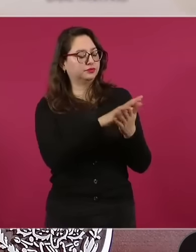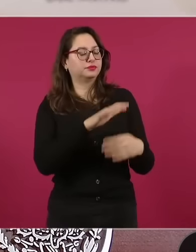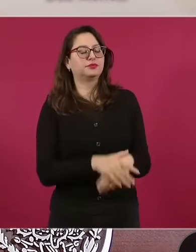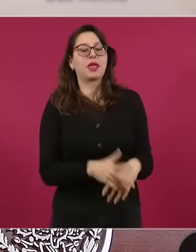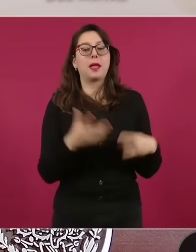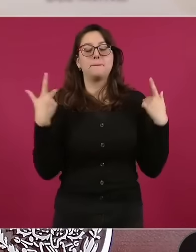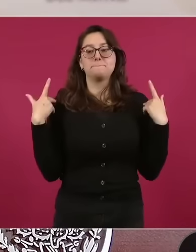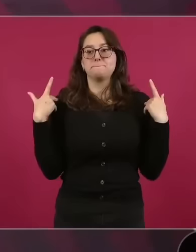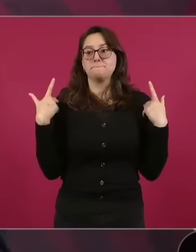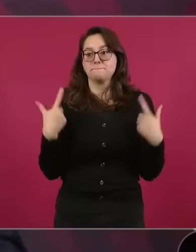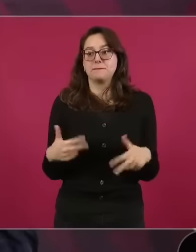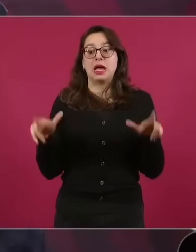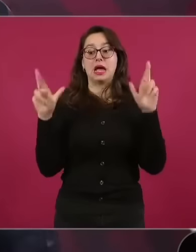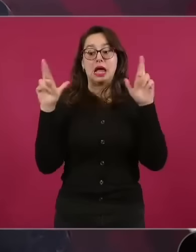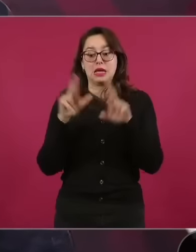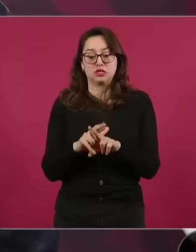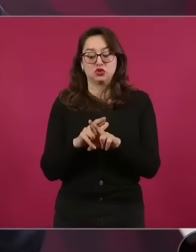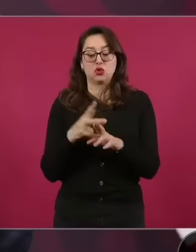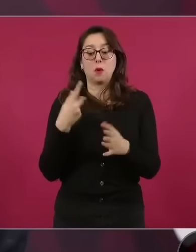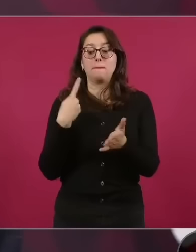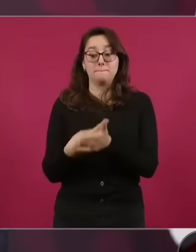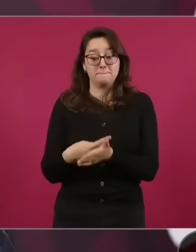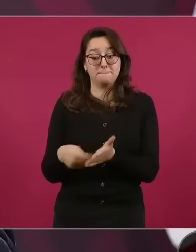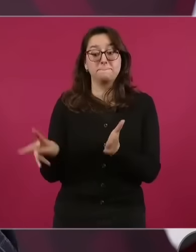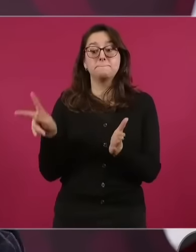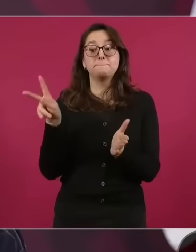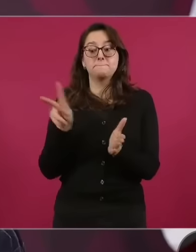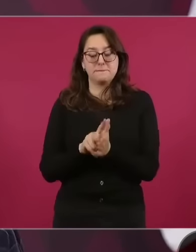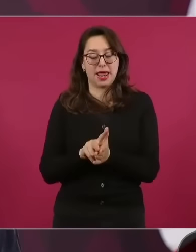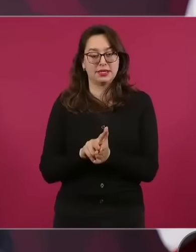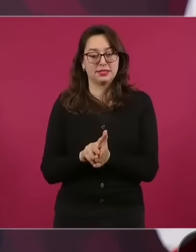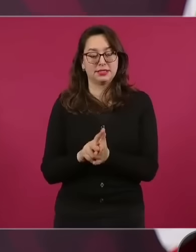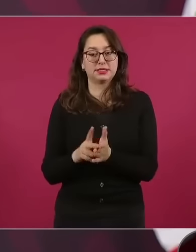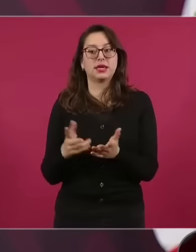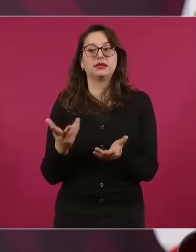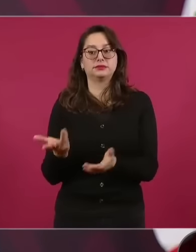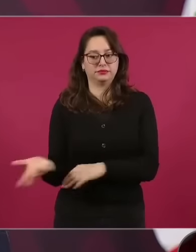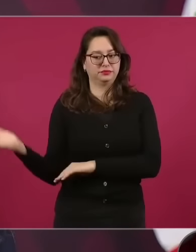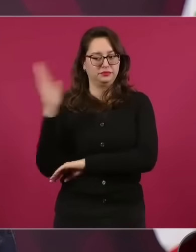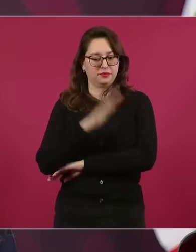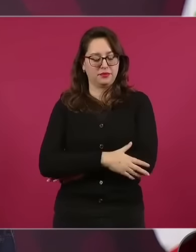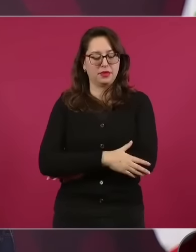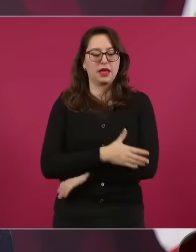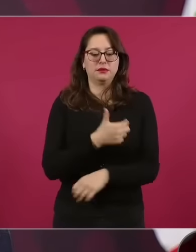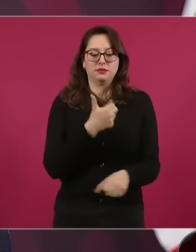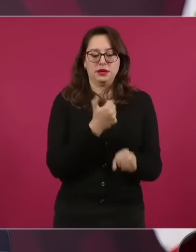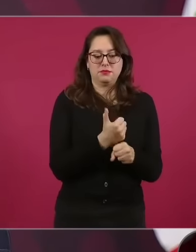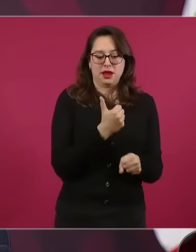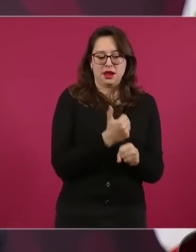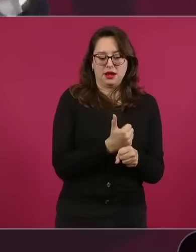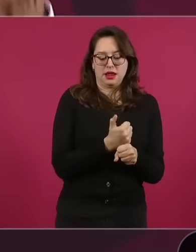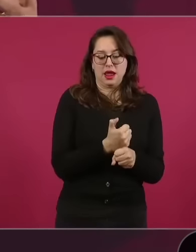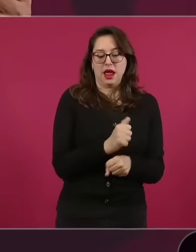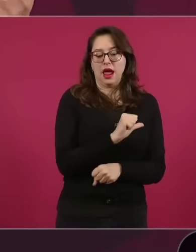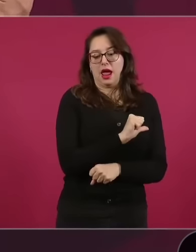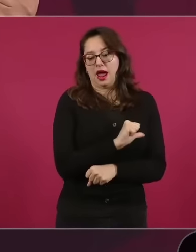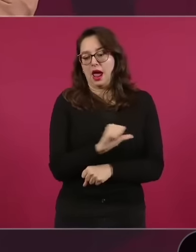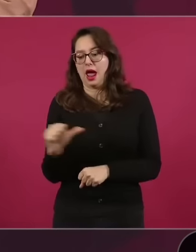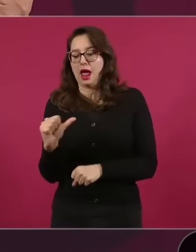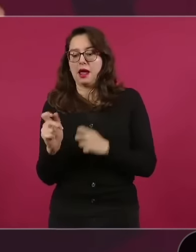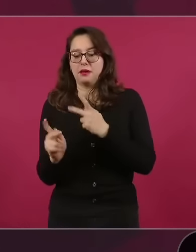de nivel básico o medio superior o superior,